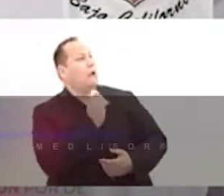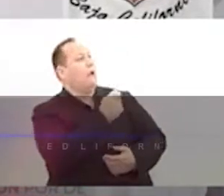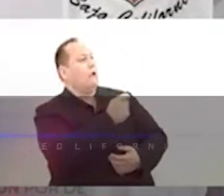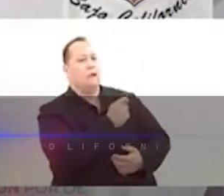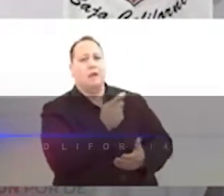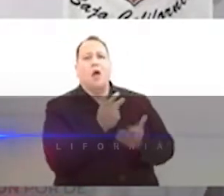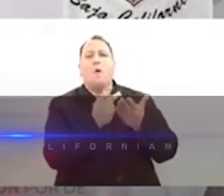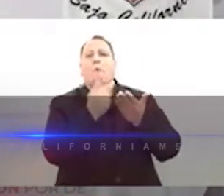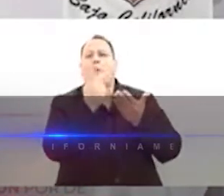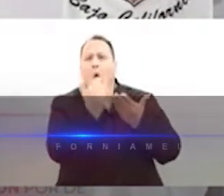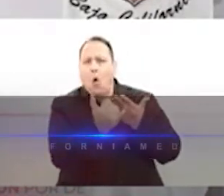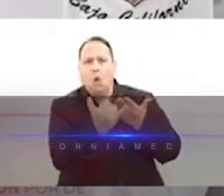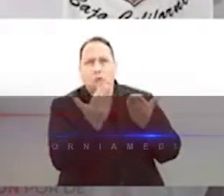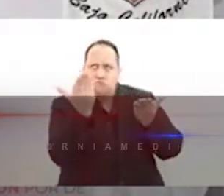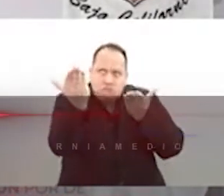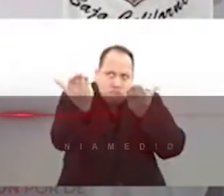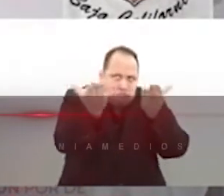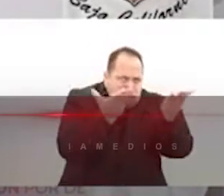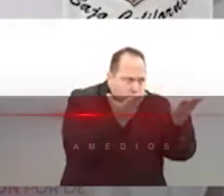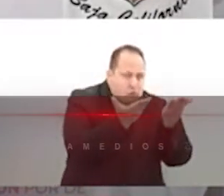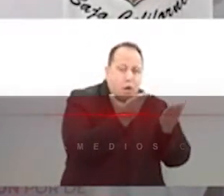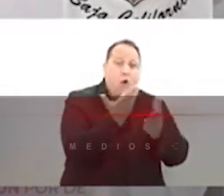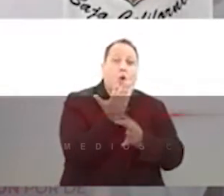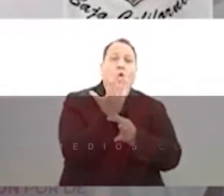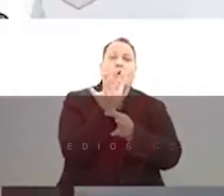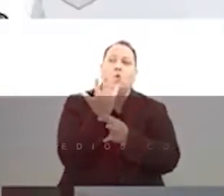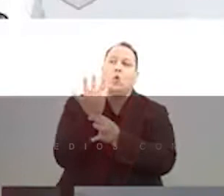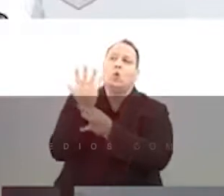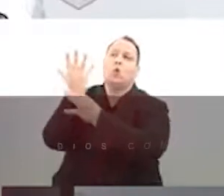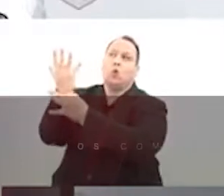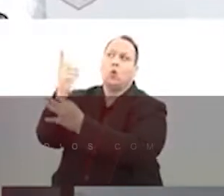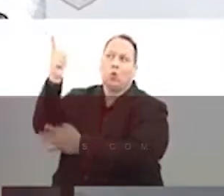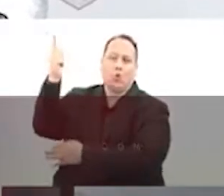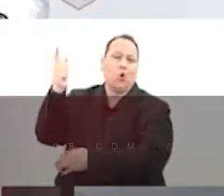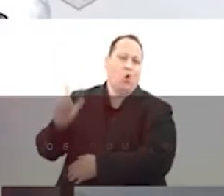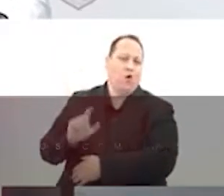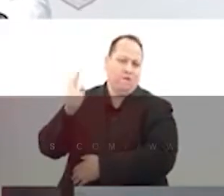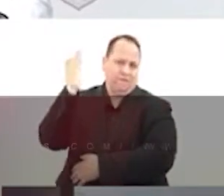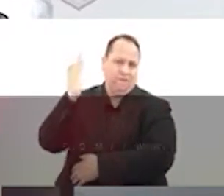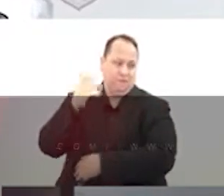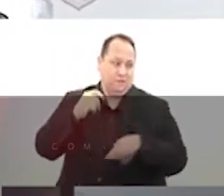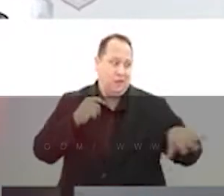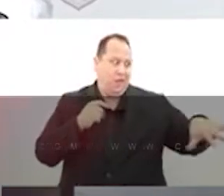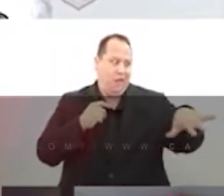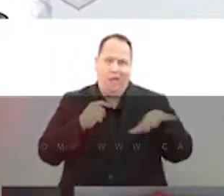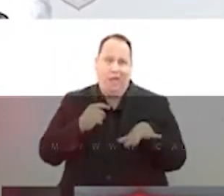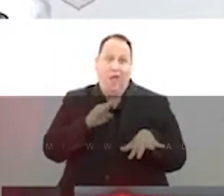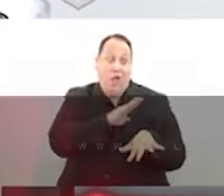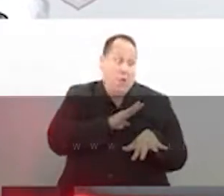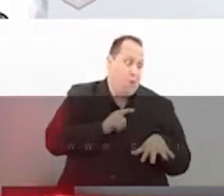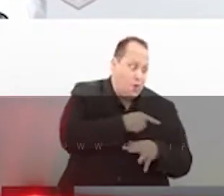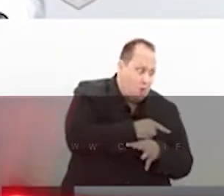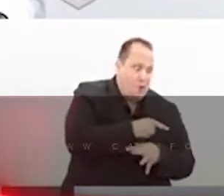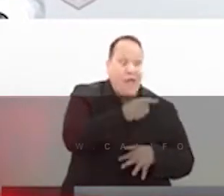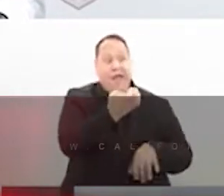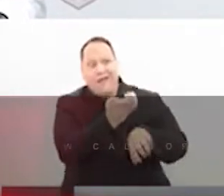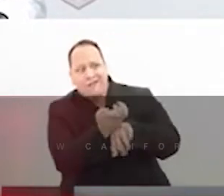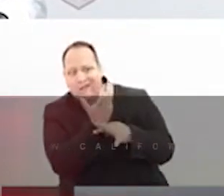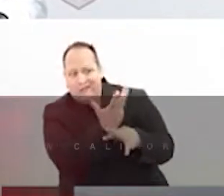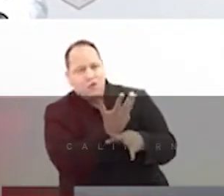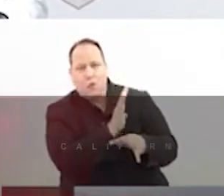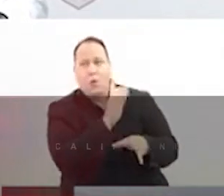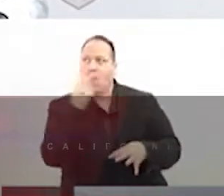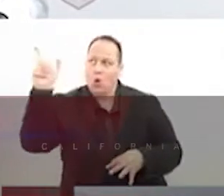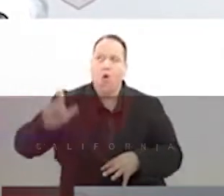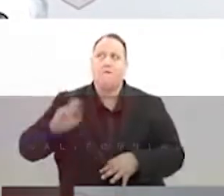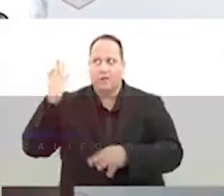de proyectos y licitaciones le competen únicamente al gobierno federal y no a los municipios ni a los estados. Entonces las